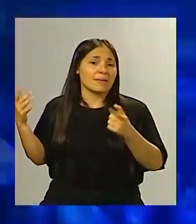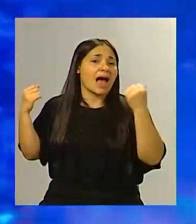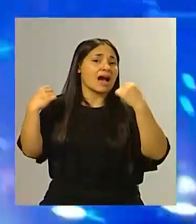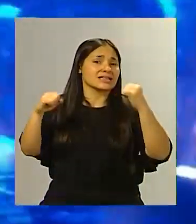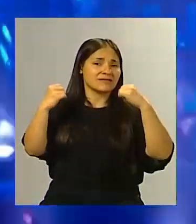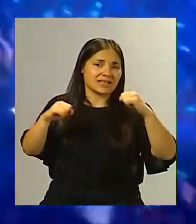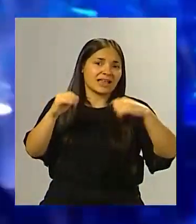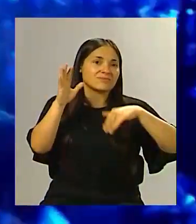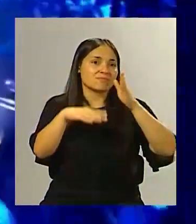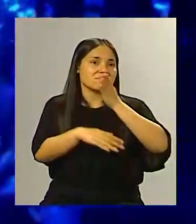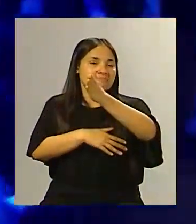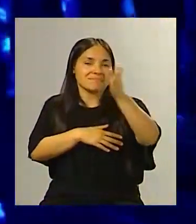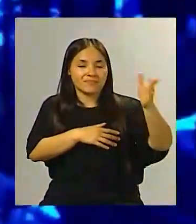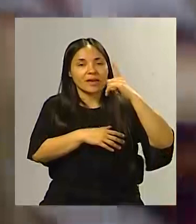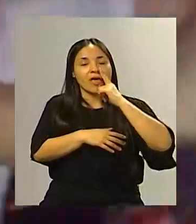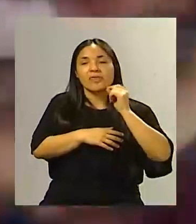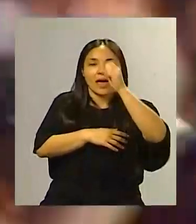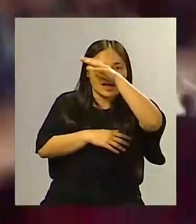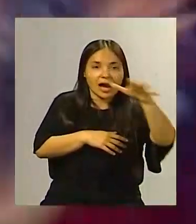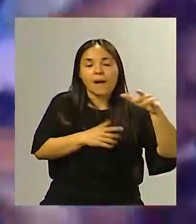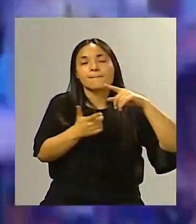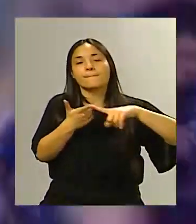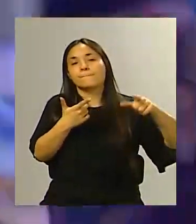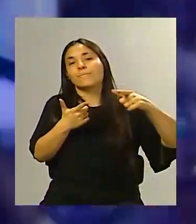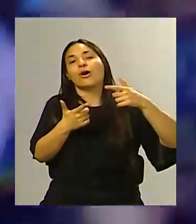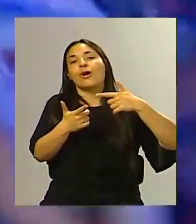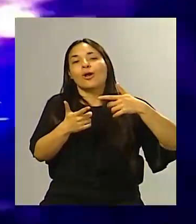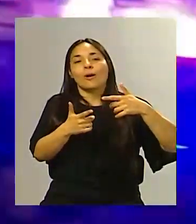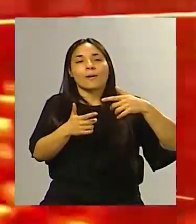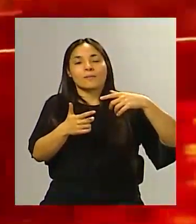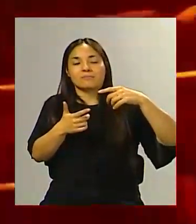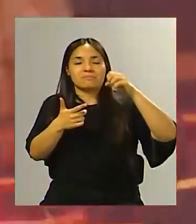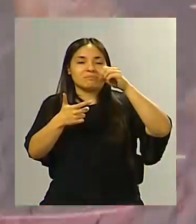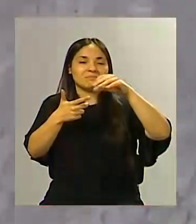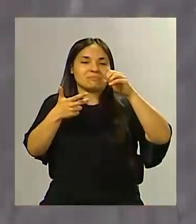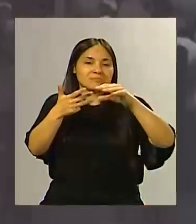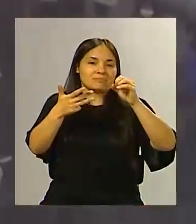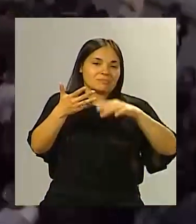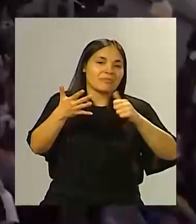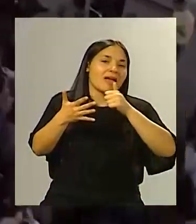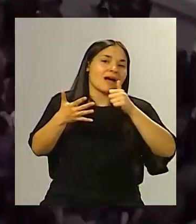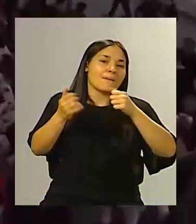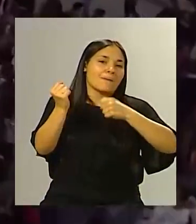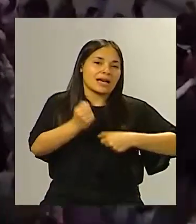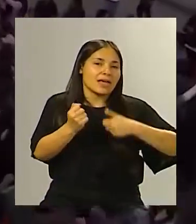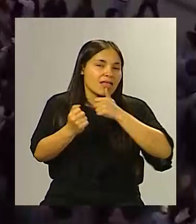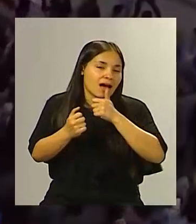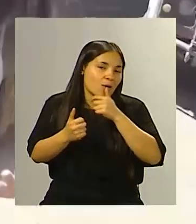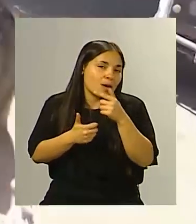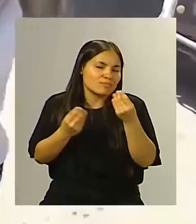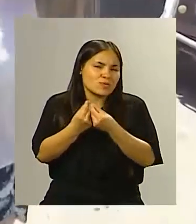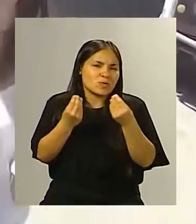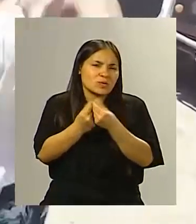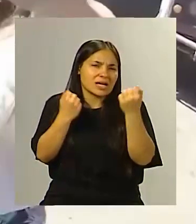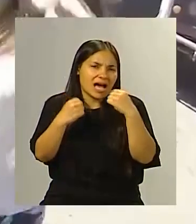actividades puntuales, como te decía, día de campo, paintball, four-track, sandboard, parques acuáticos. O sea, hay un abanico bastante